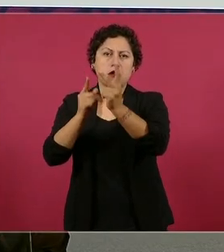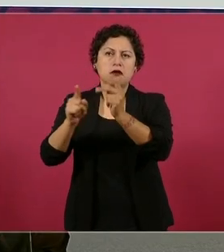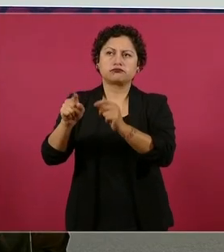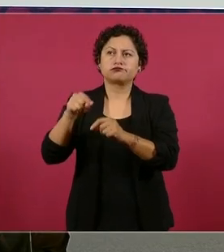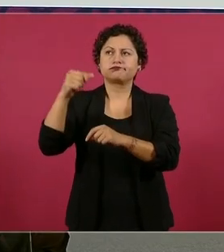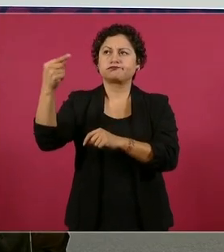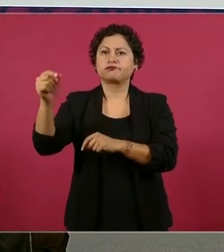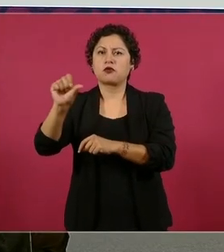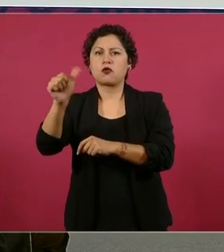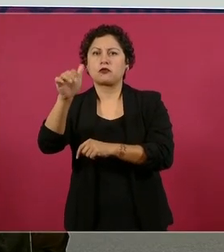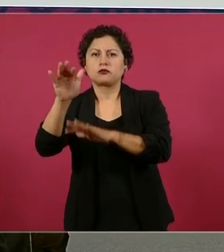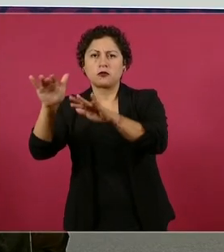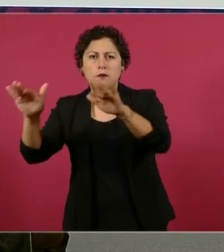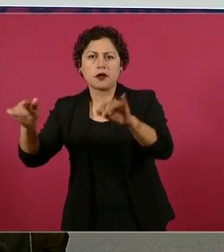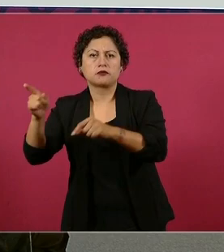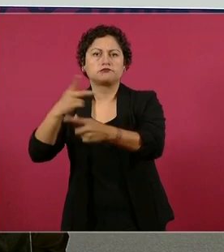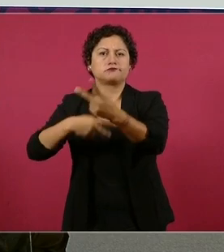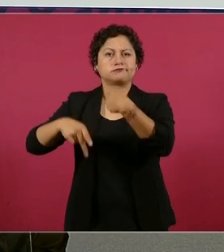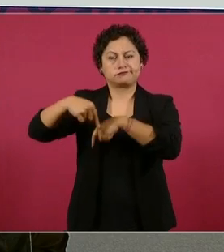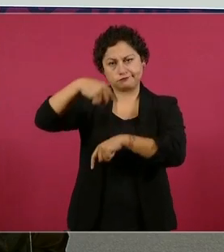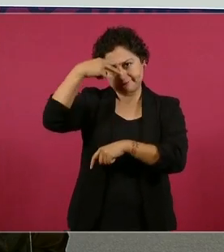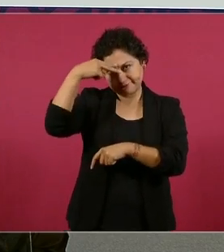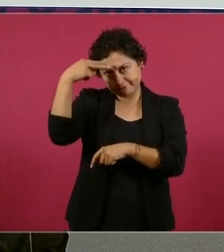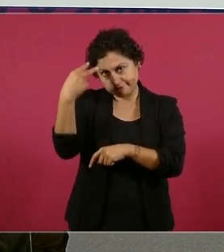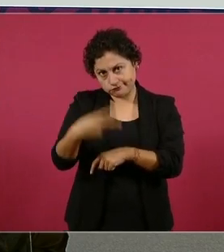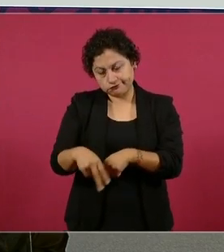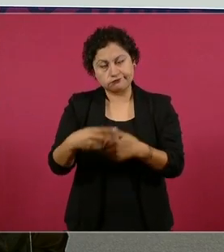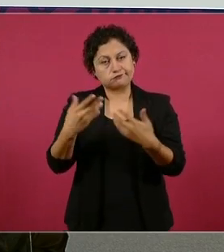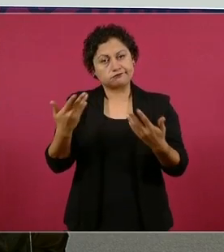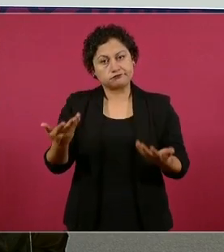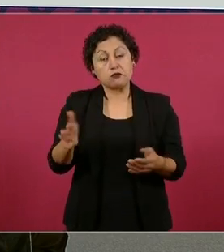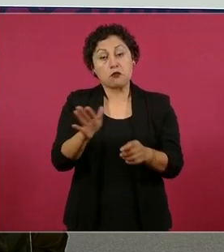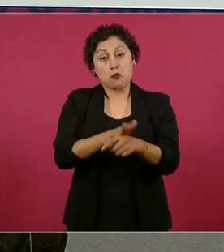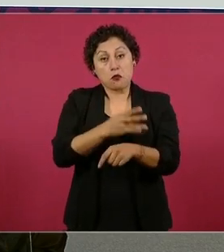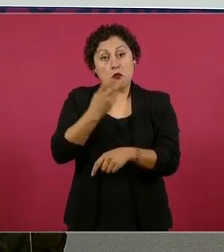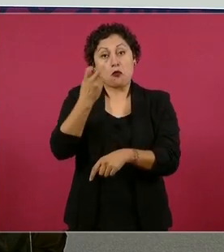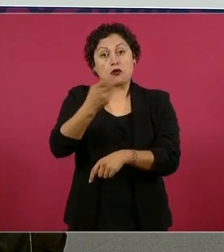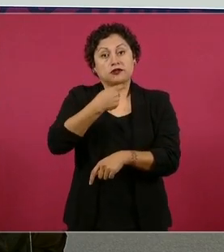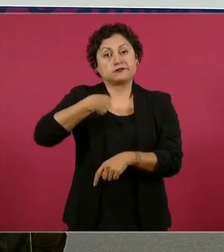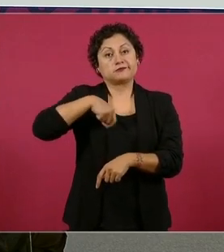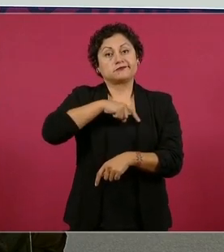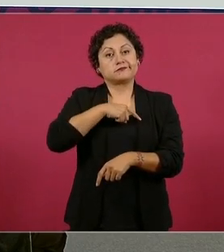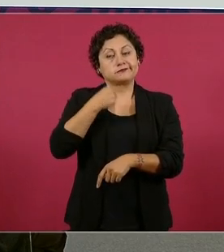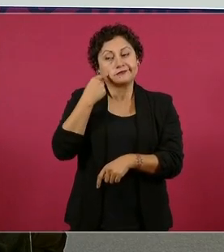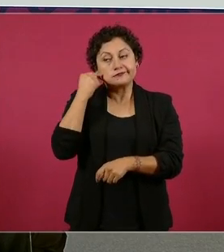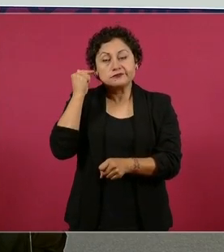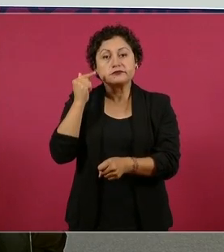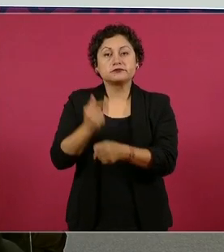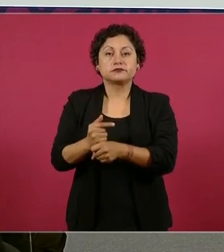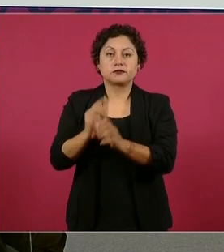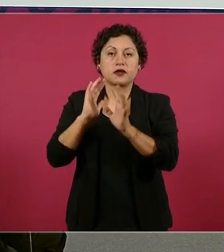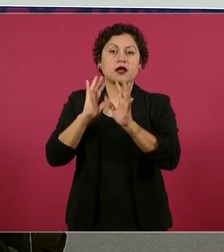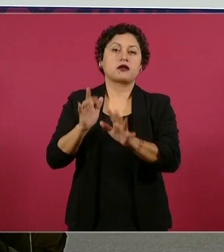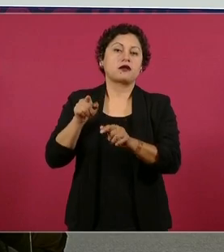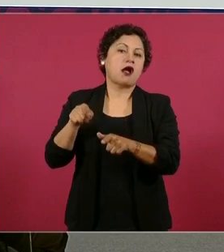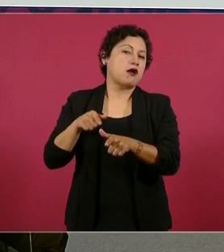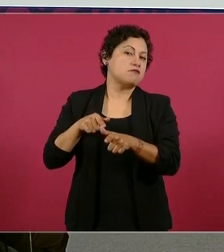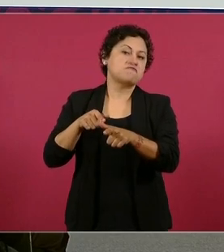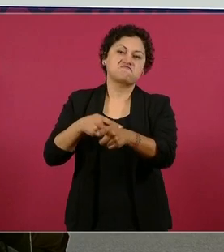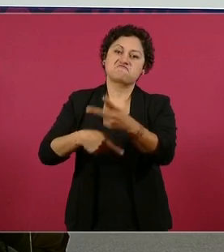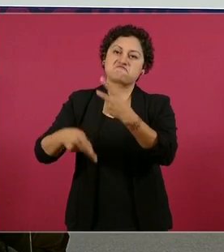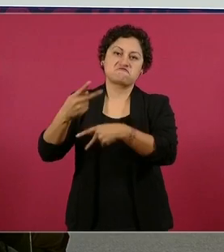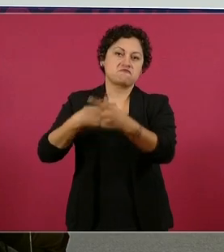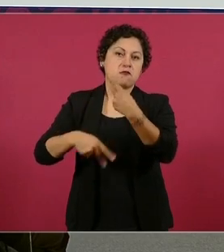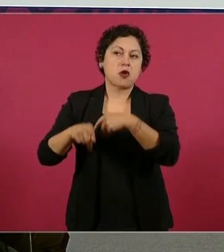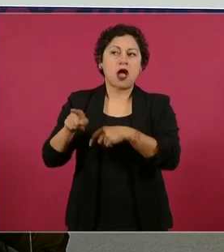mexicanas. Bajo ese contexto y conscientes de la importancia que tiene el sector turístico para la derrama